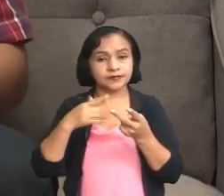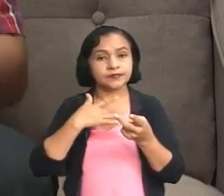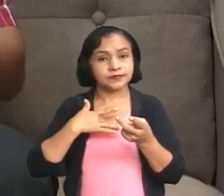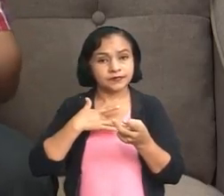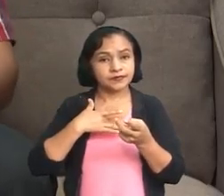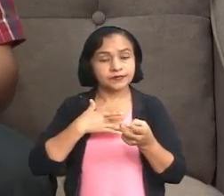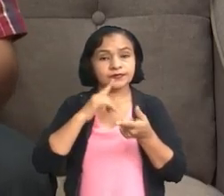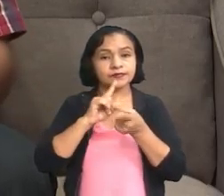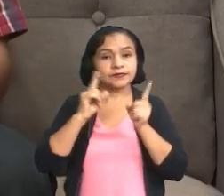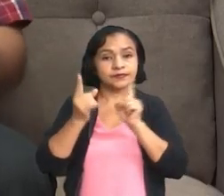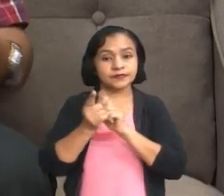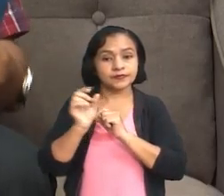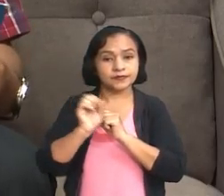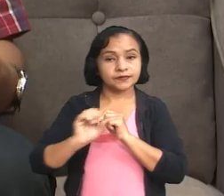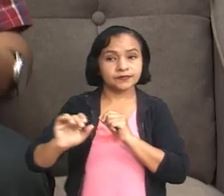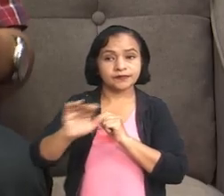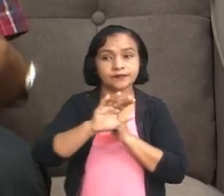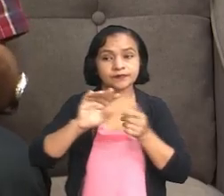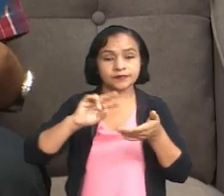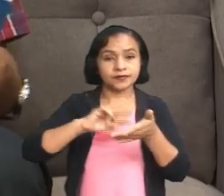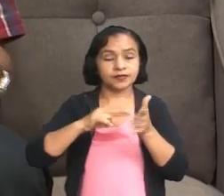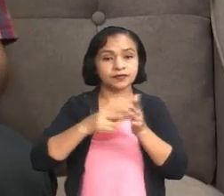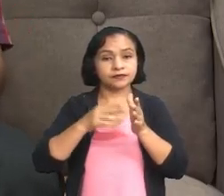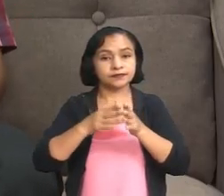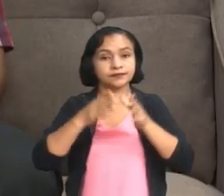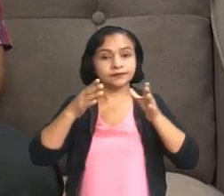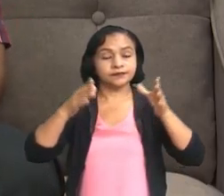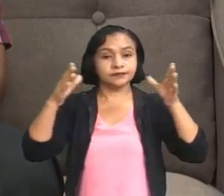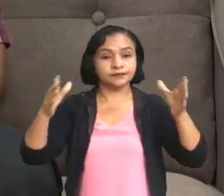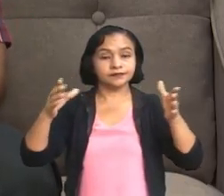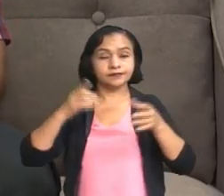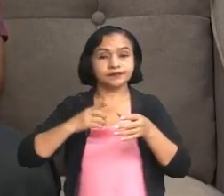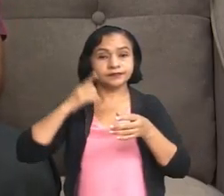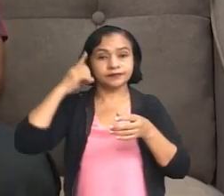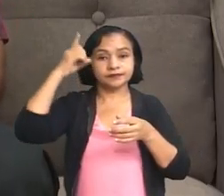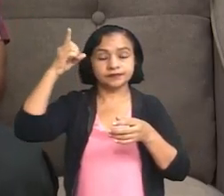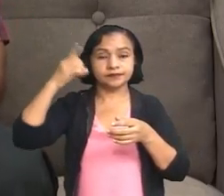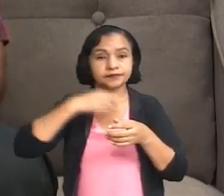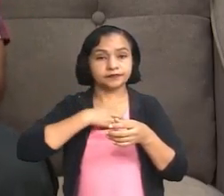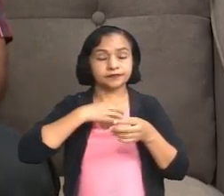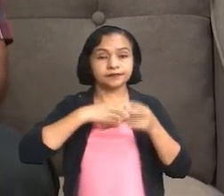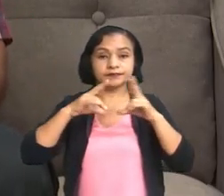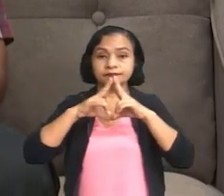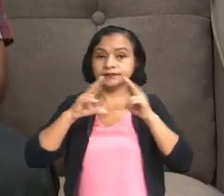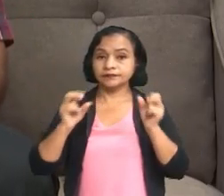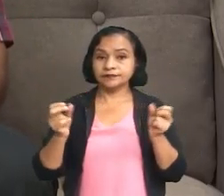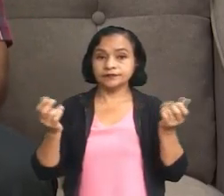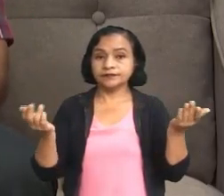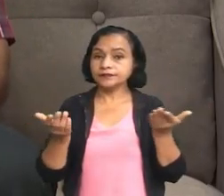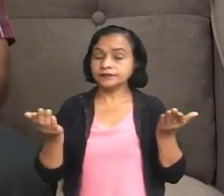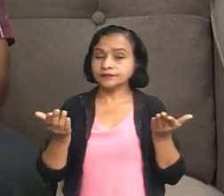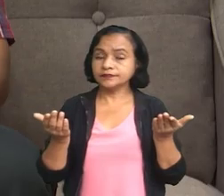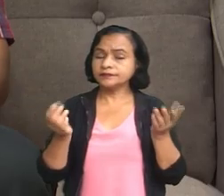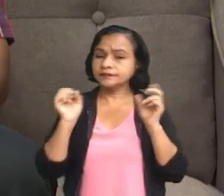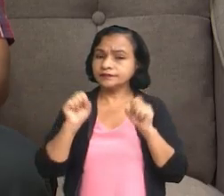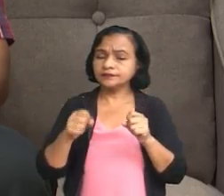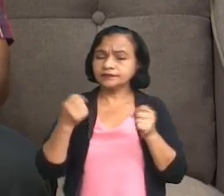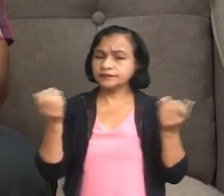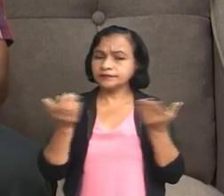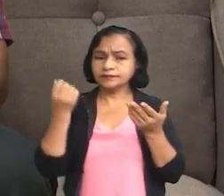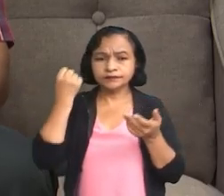necesaria transformación social que implica el amplio crecimiento y el desarrollo natural que llevamos. ¿Cómo podemos entender